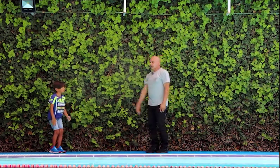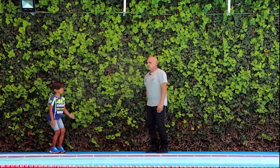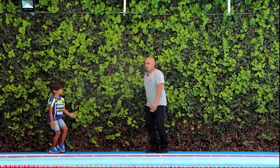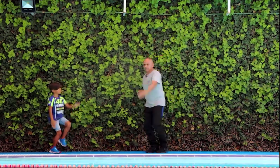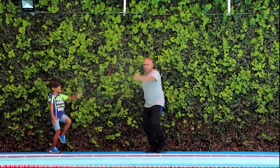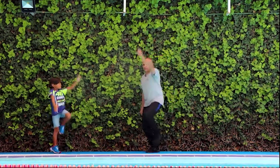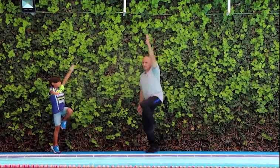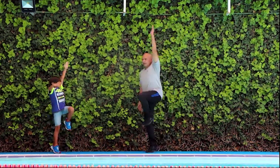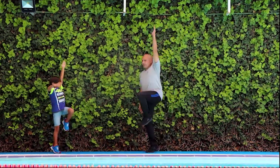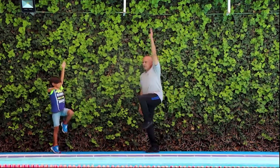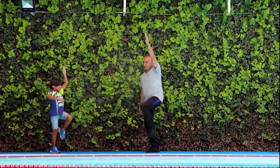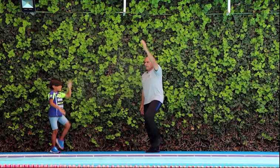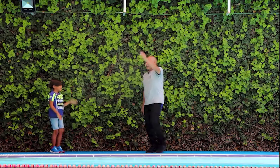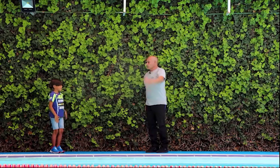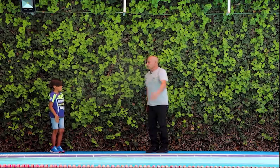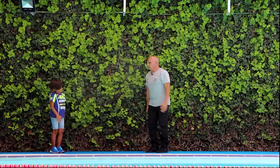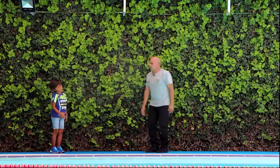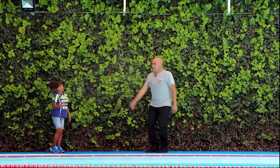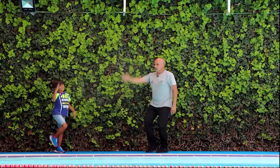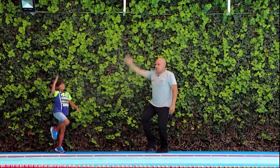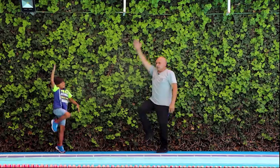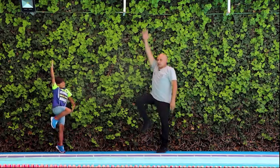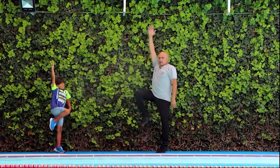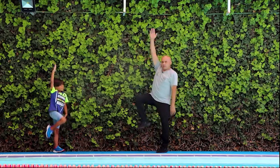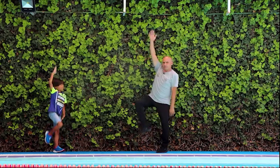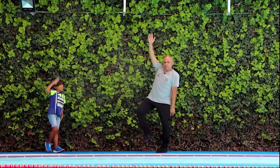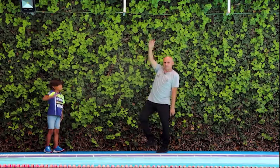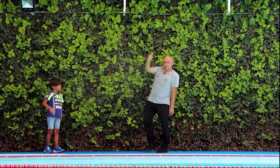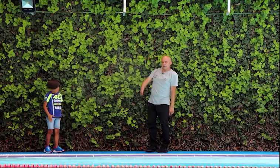poco de equilibrio se necesita y coordinación.